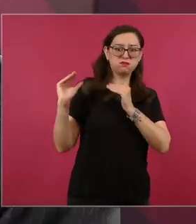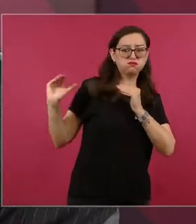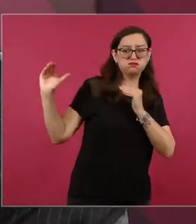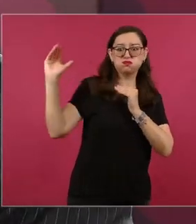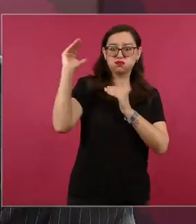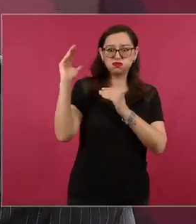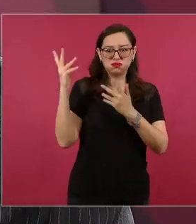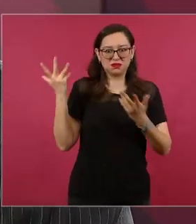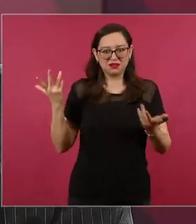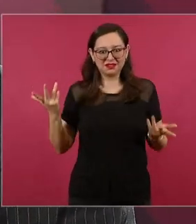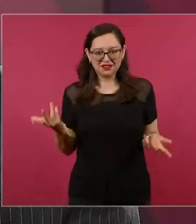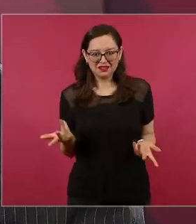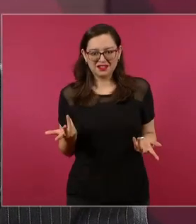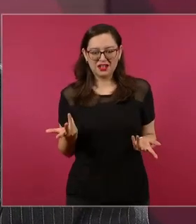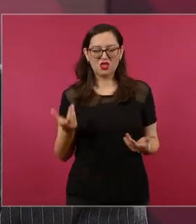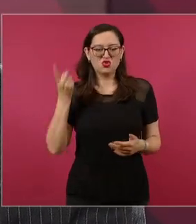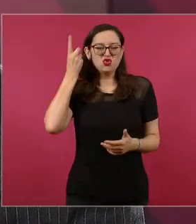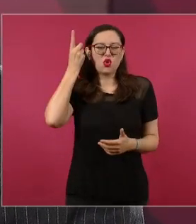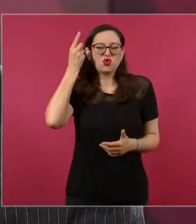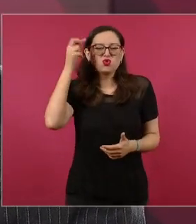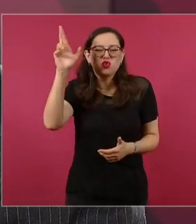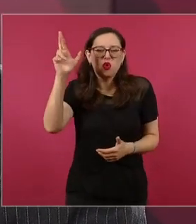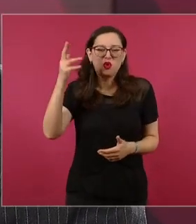es doctora.